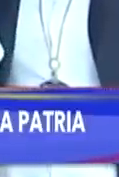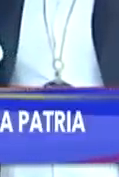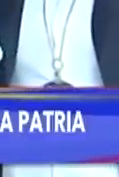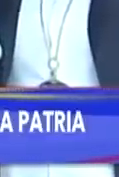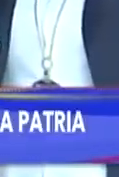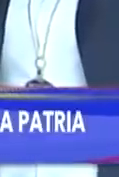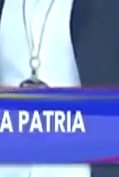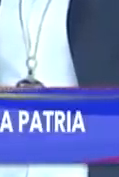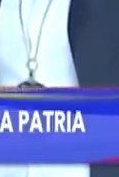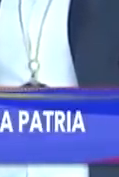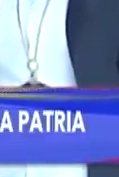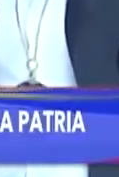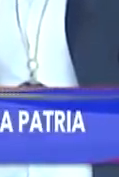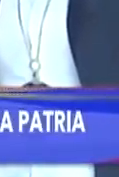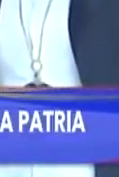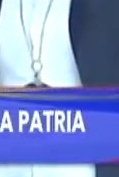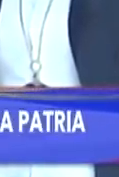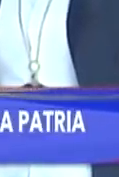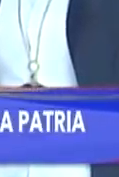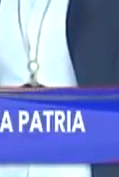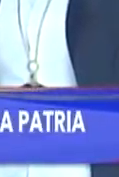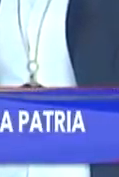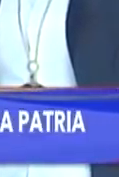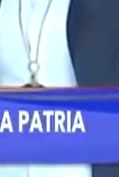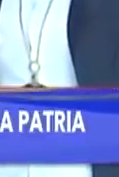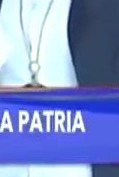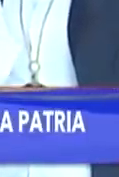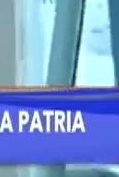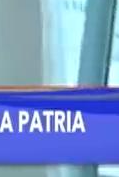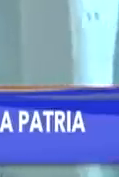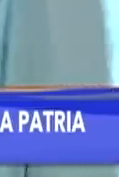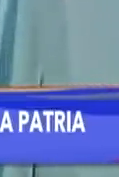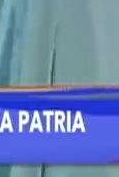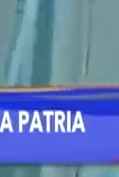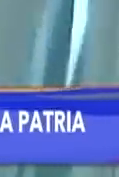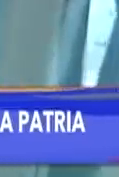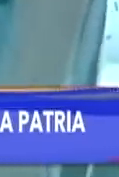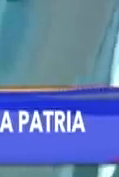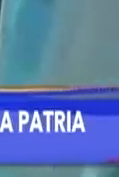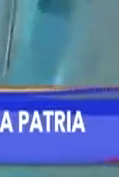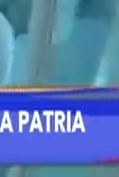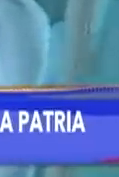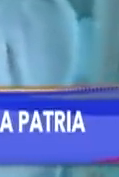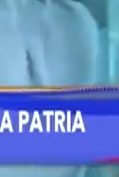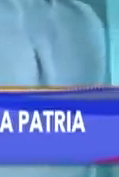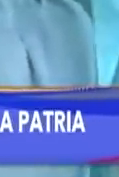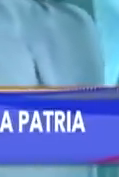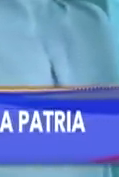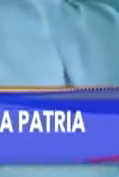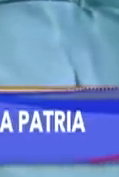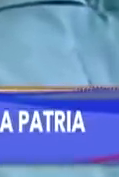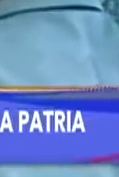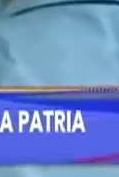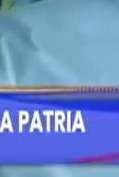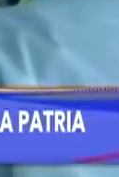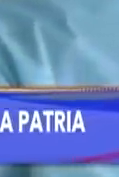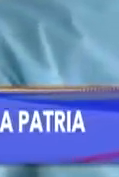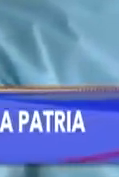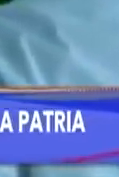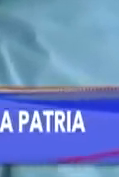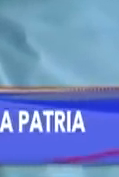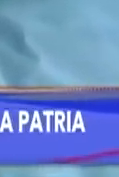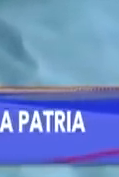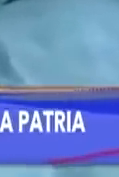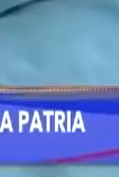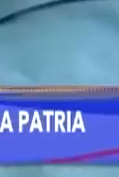especialmente de salud, entrega esa parte al personal sanitario. Al salir de del Yagüey,